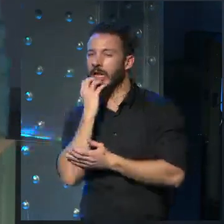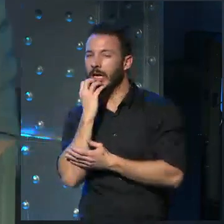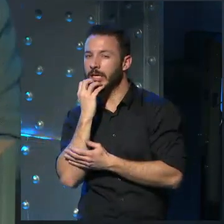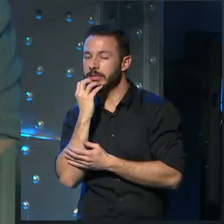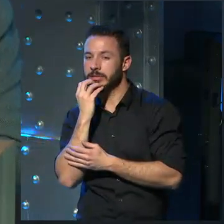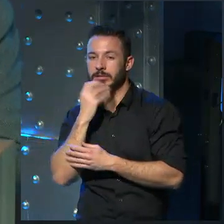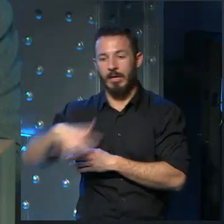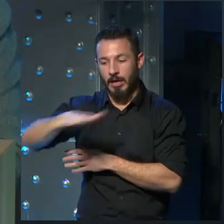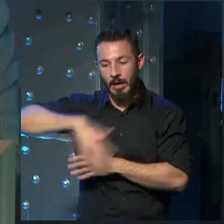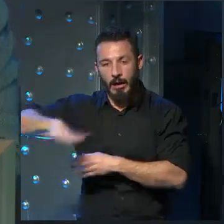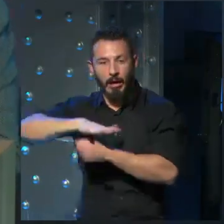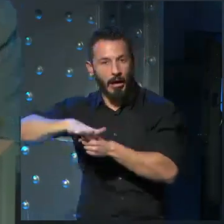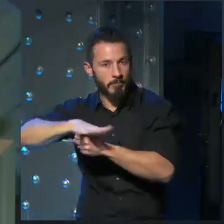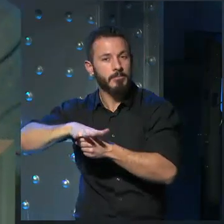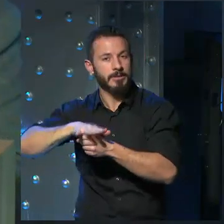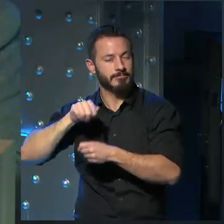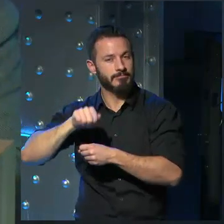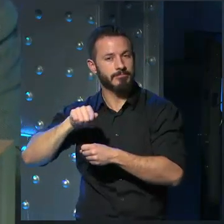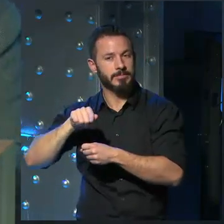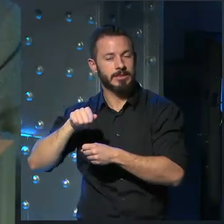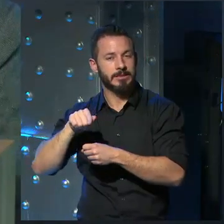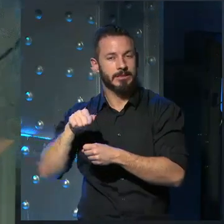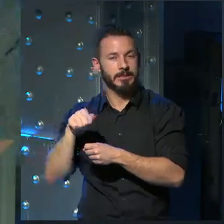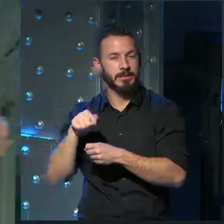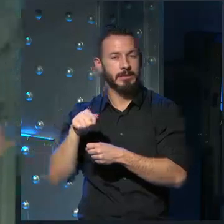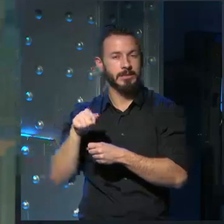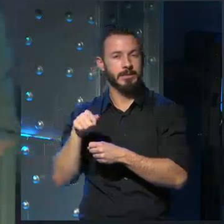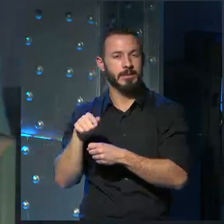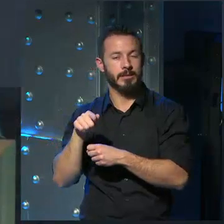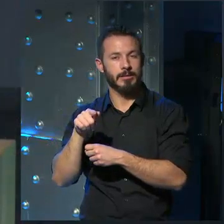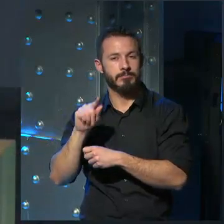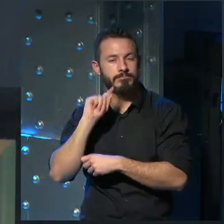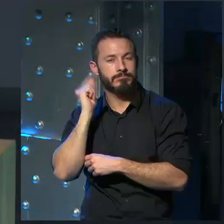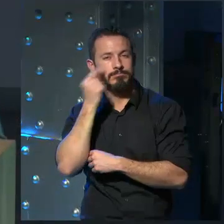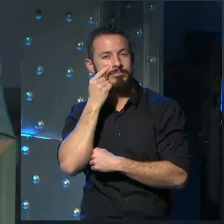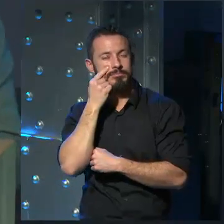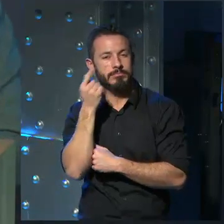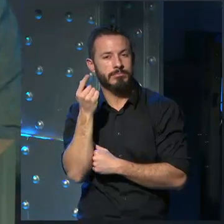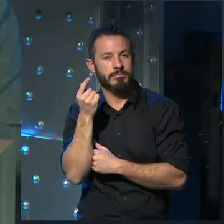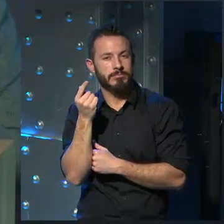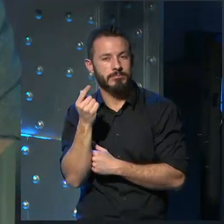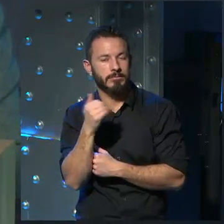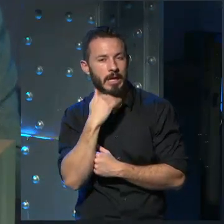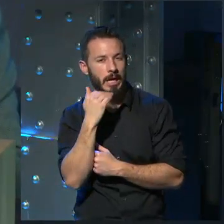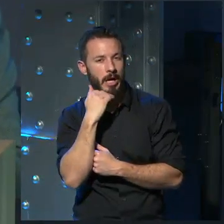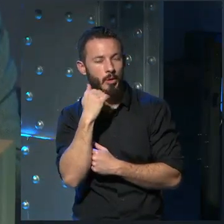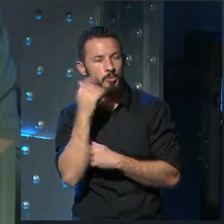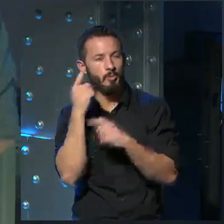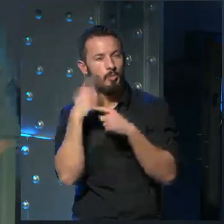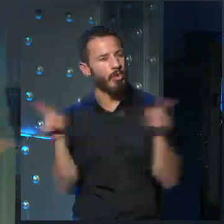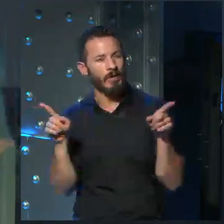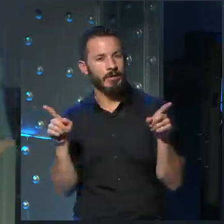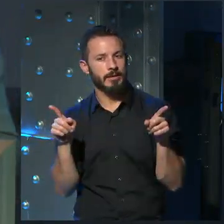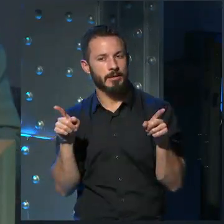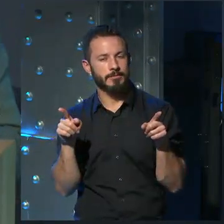ámbito, ágora, en el que efectivamente nos encontramos con un añadido muy diferencial y